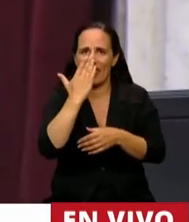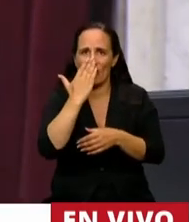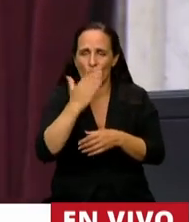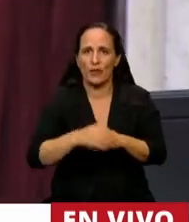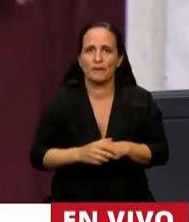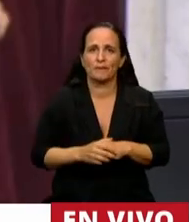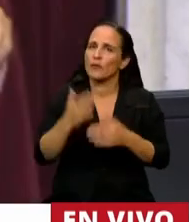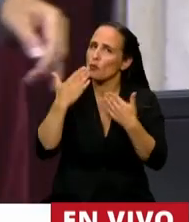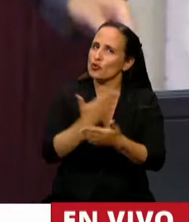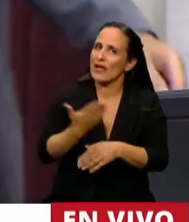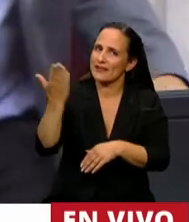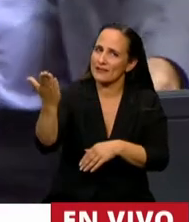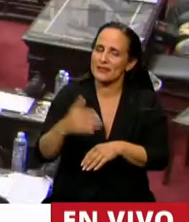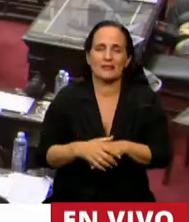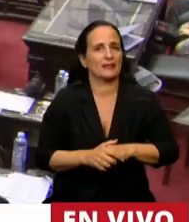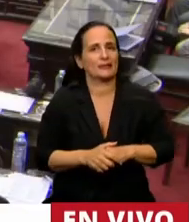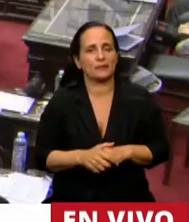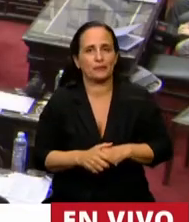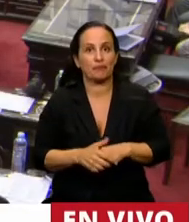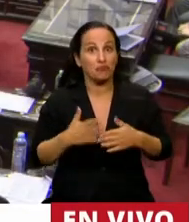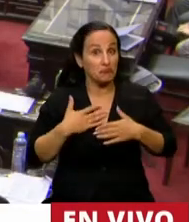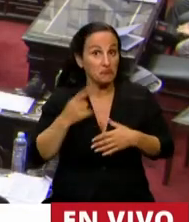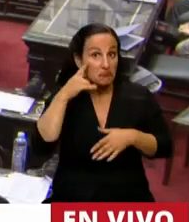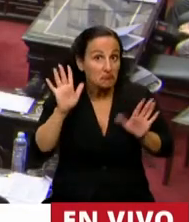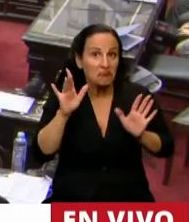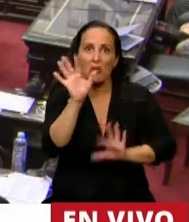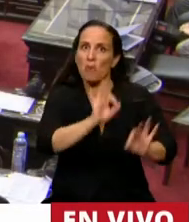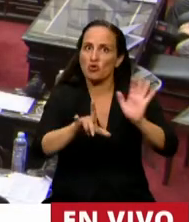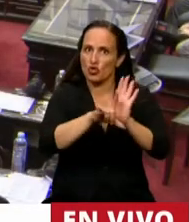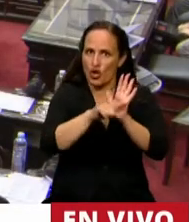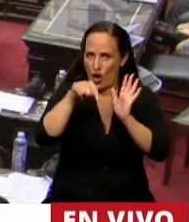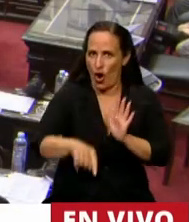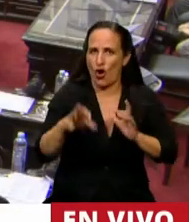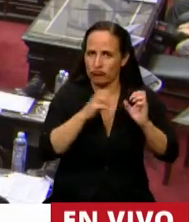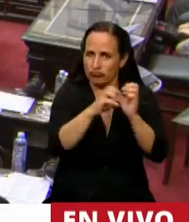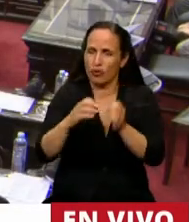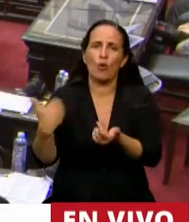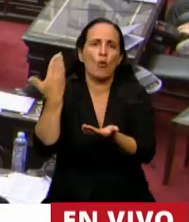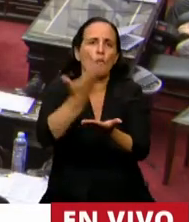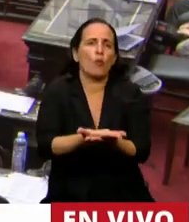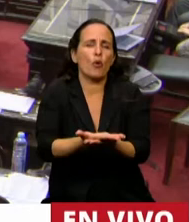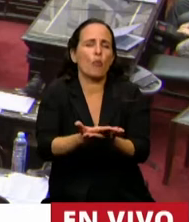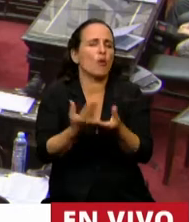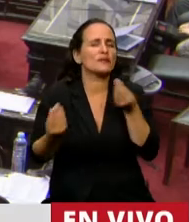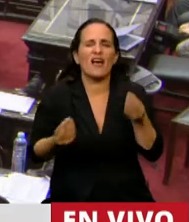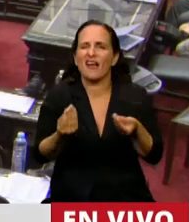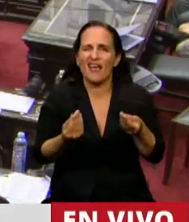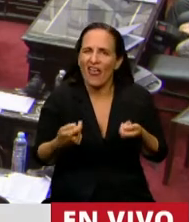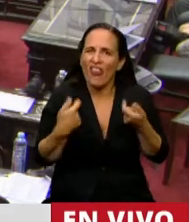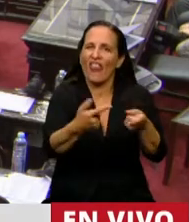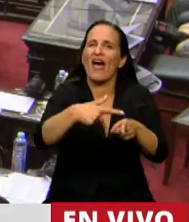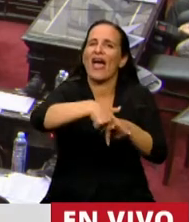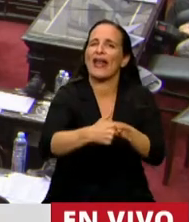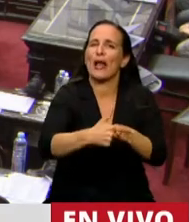gracias, presidente. Considero que este proyecto de ley que estamos tratando, que propone aportar una herramienta